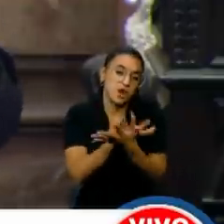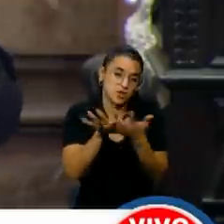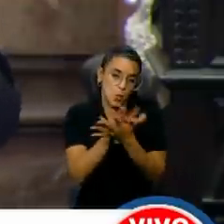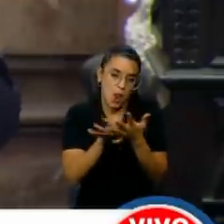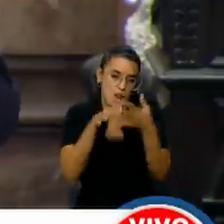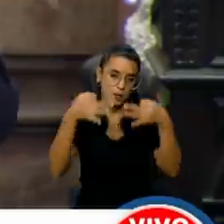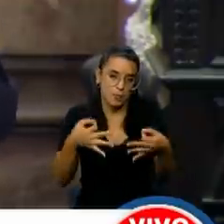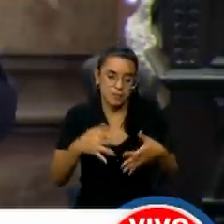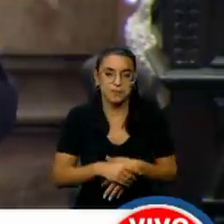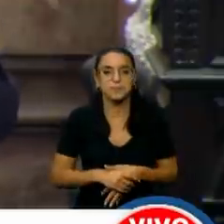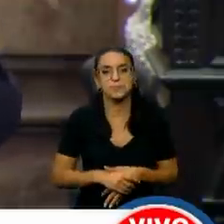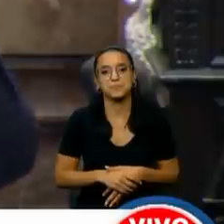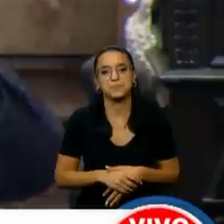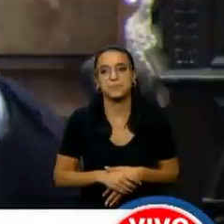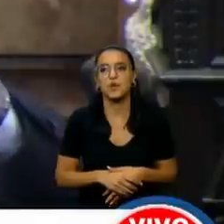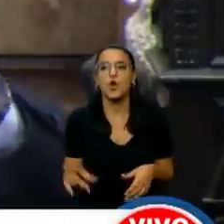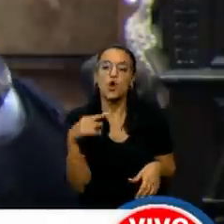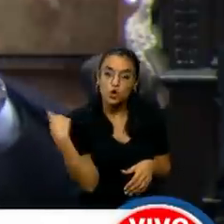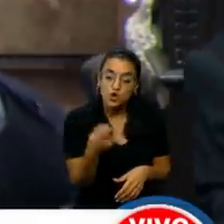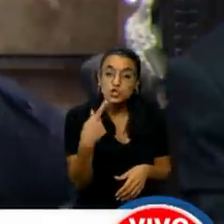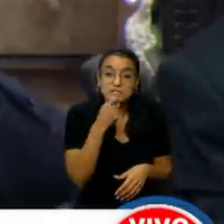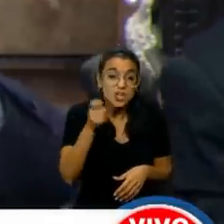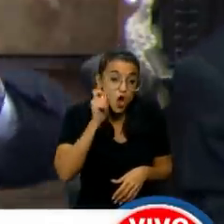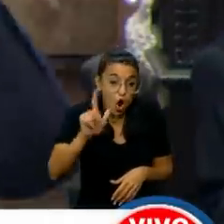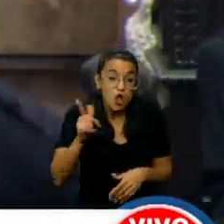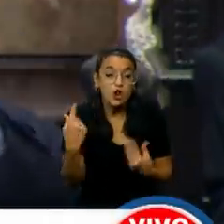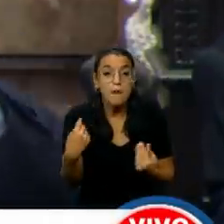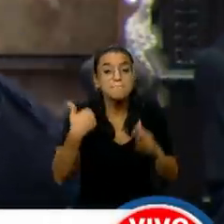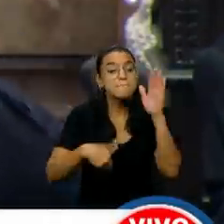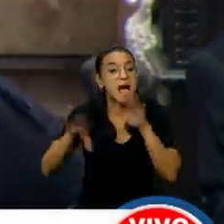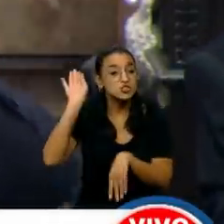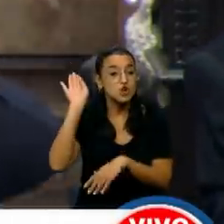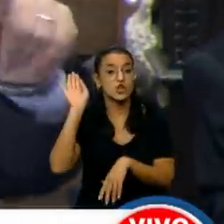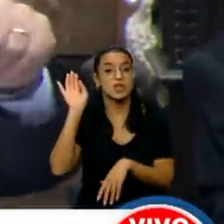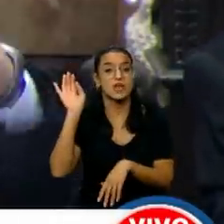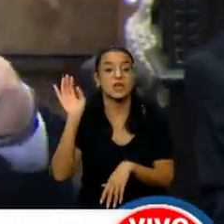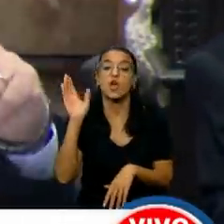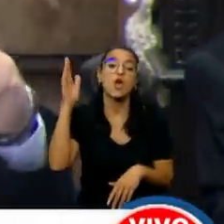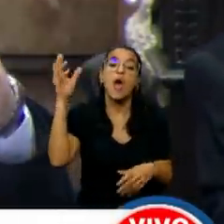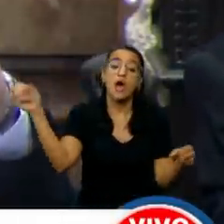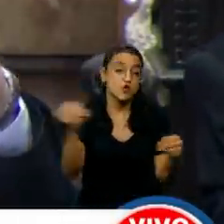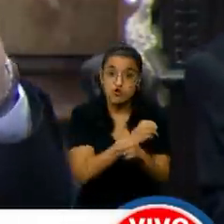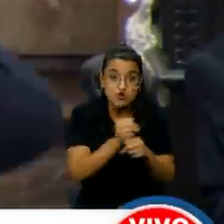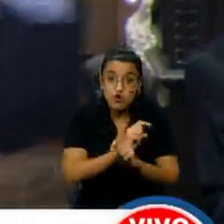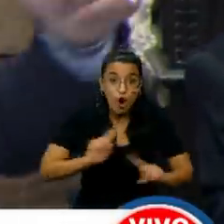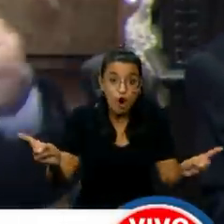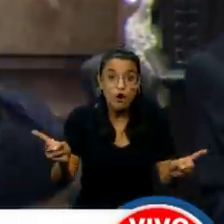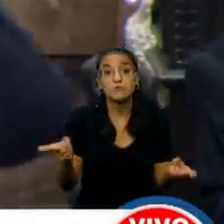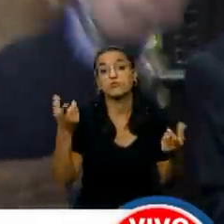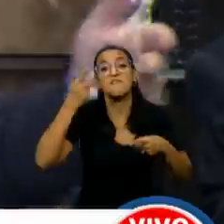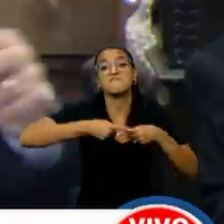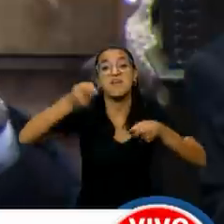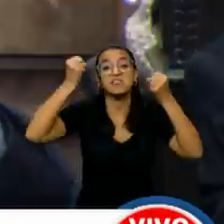esto nosotros si logramos la mayoría y no se apruebe presupuesto no hay